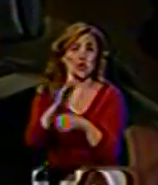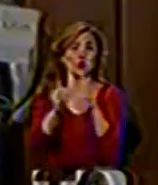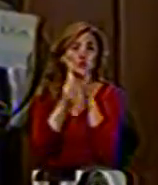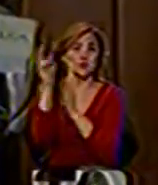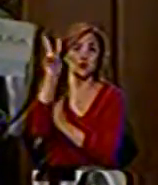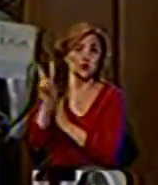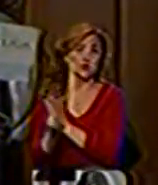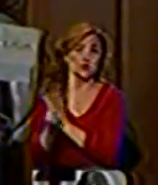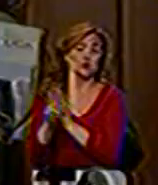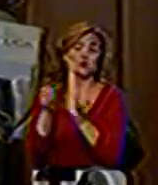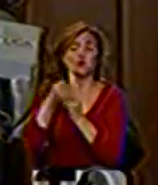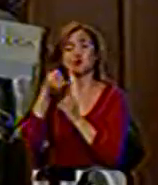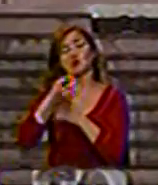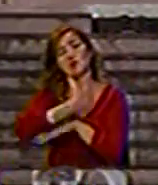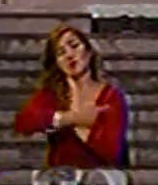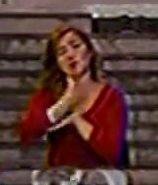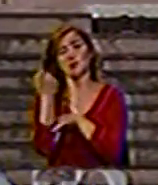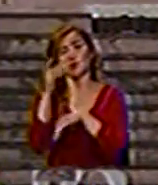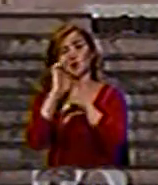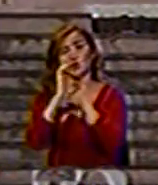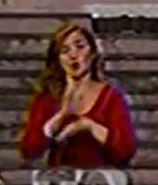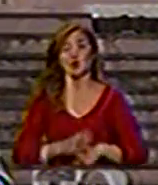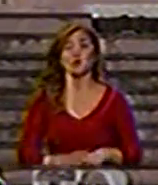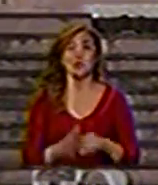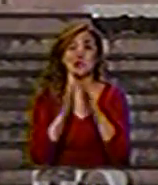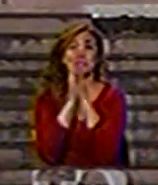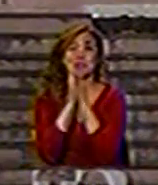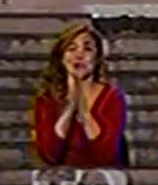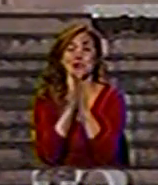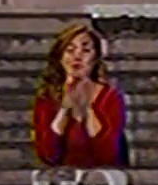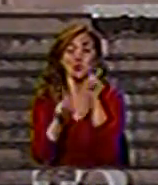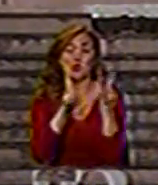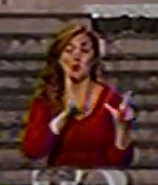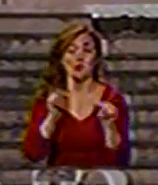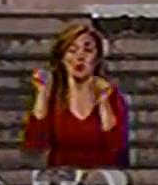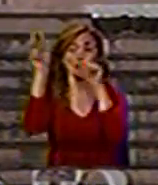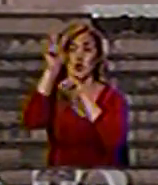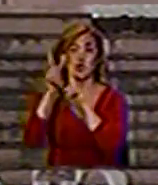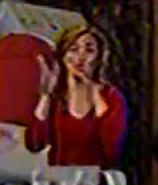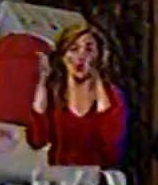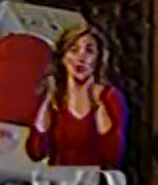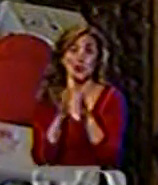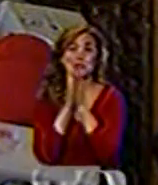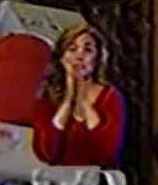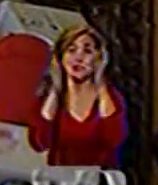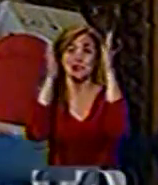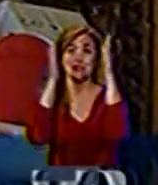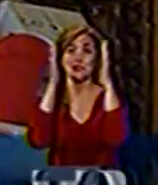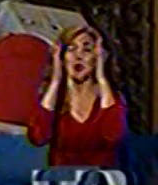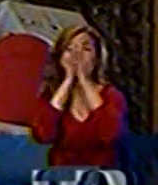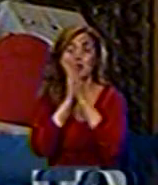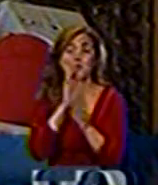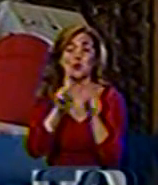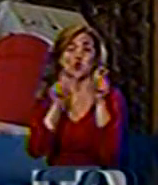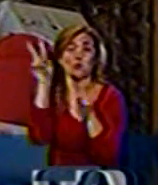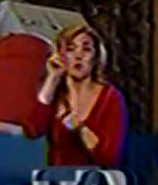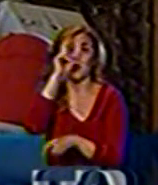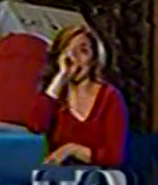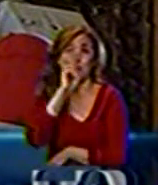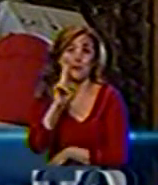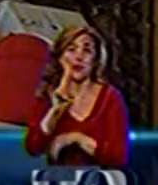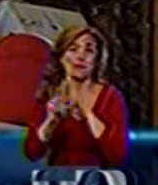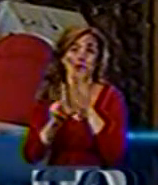en estos últimos días en el país e hizo un llamado a los inmigrantes venezolanos. A ellos les pedimos que respeten